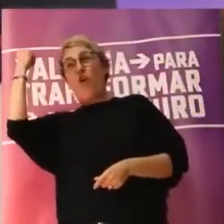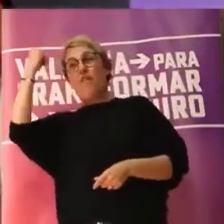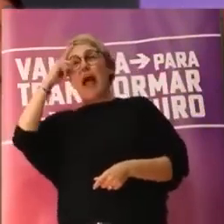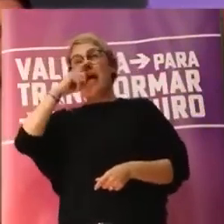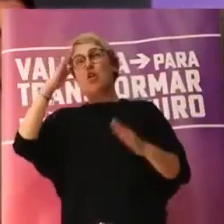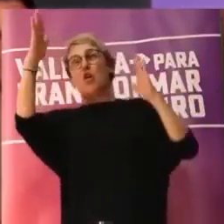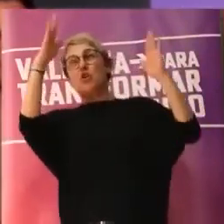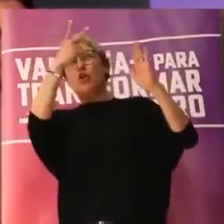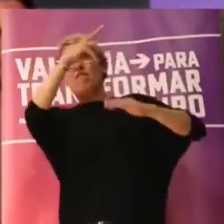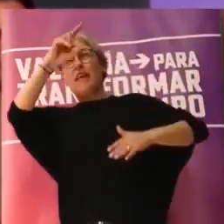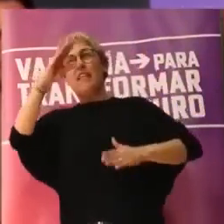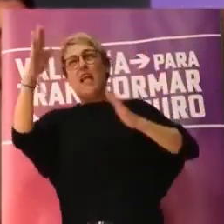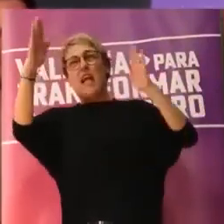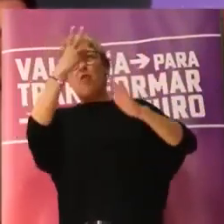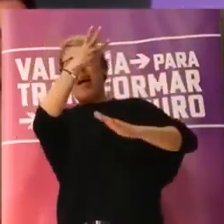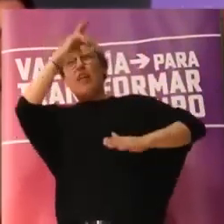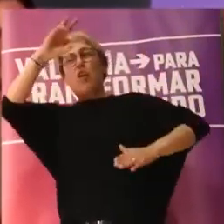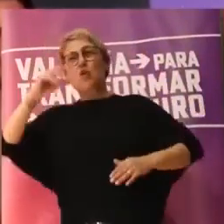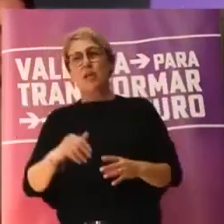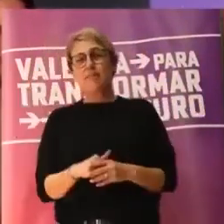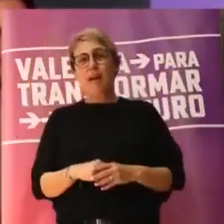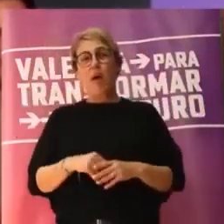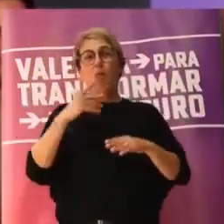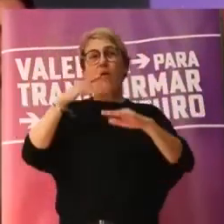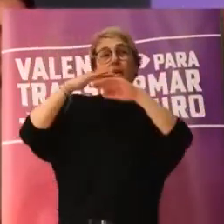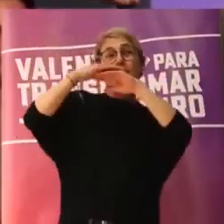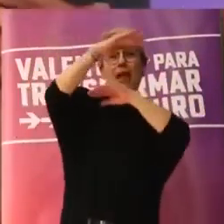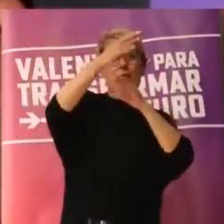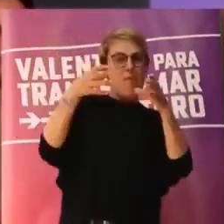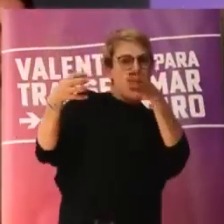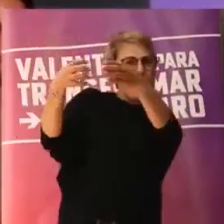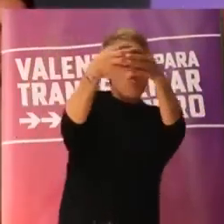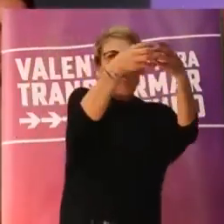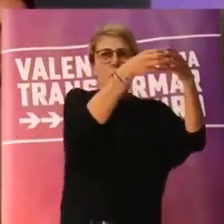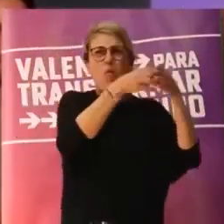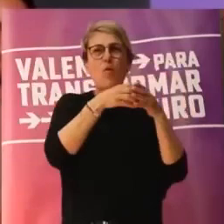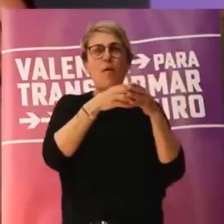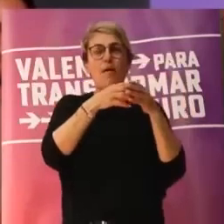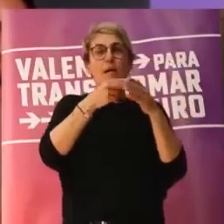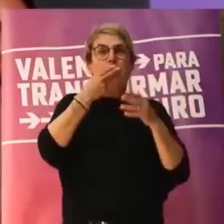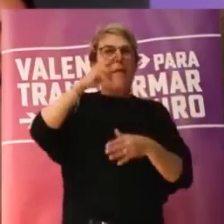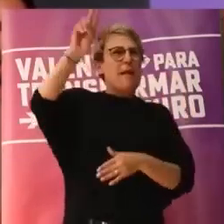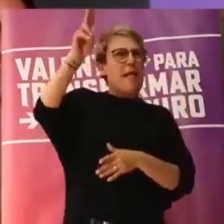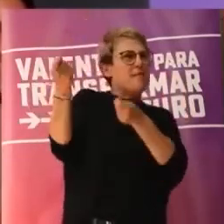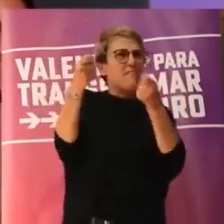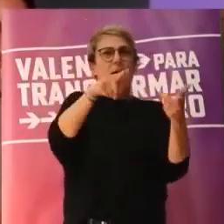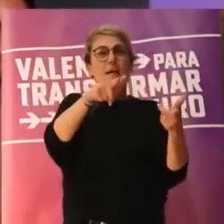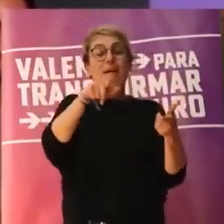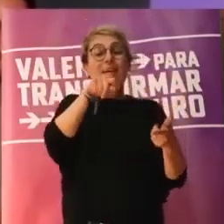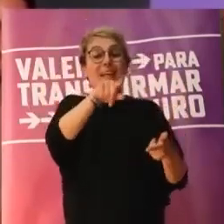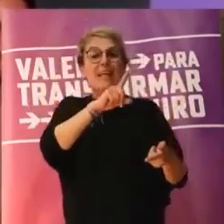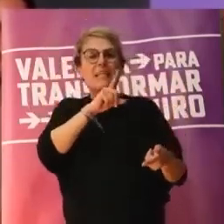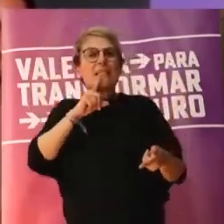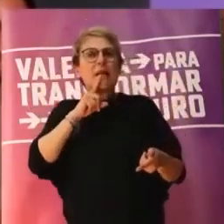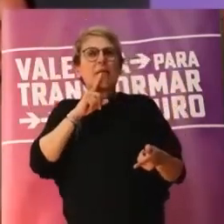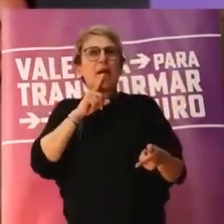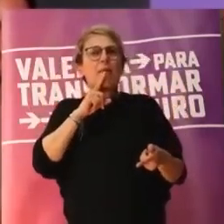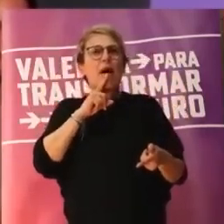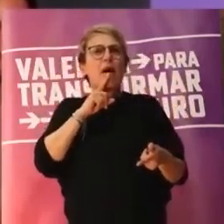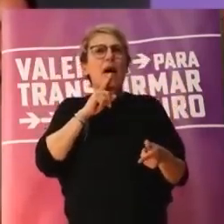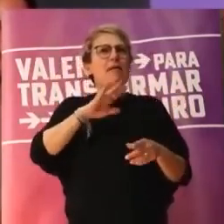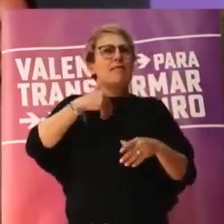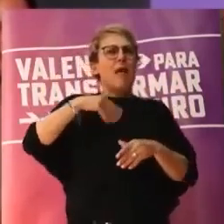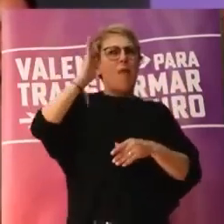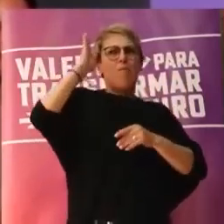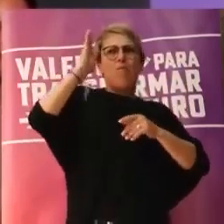o en los años 30? Cuando se normaliza a los escuadristas nazis, se está normalizando que van a destruir a todas